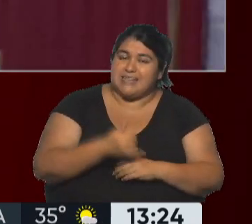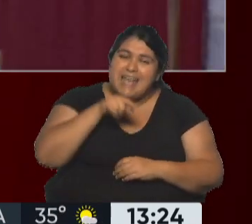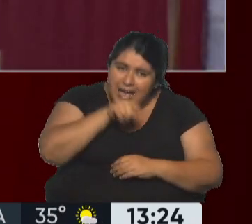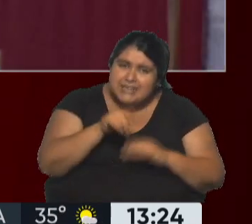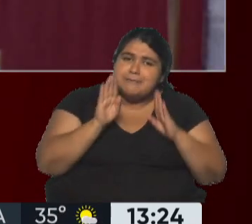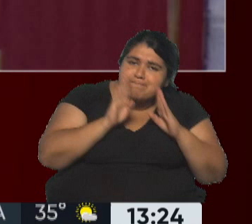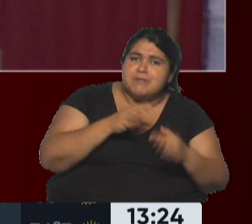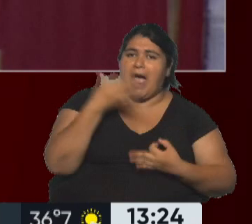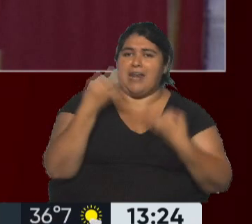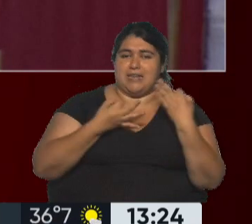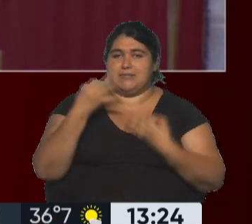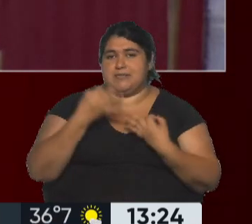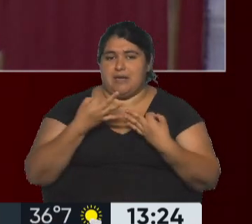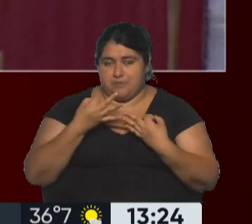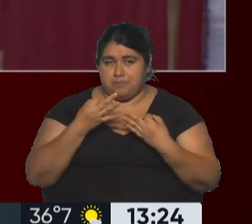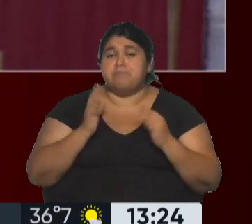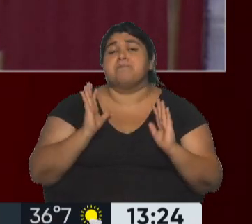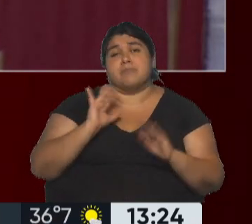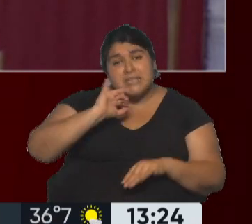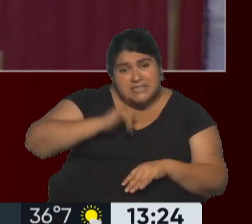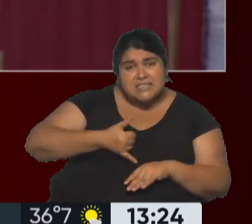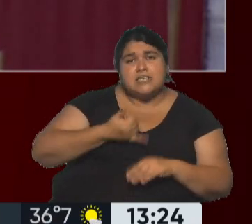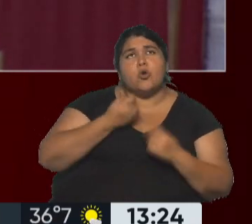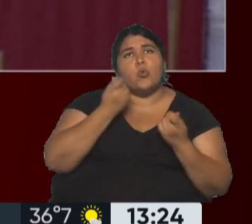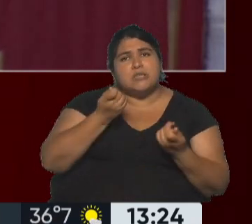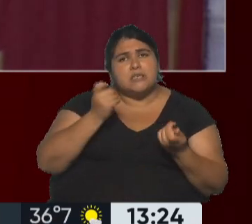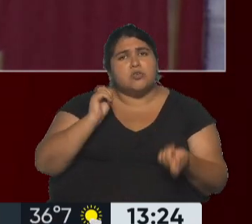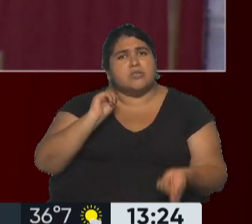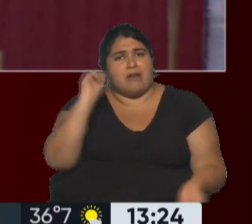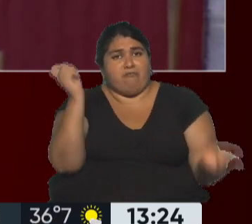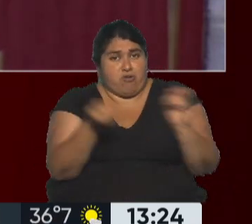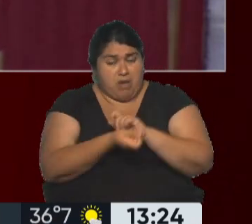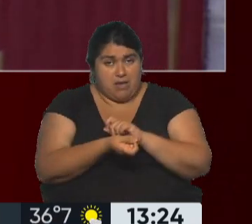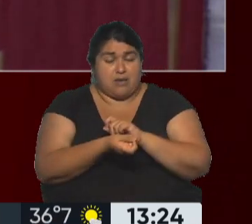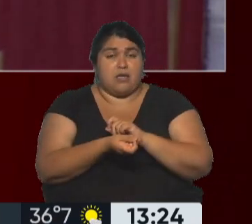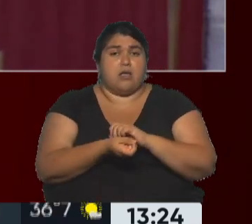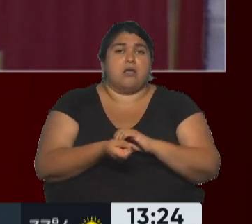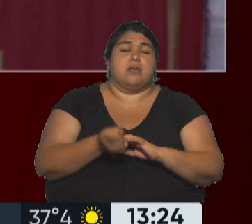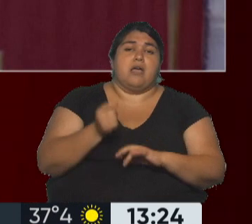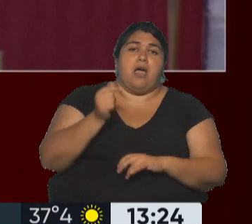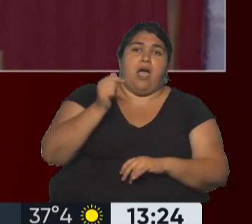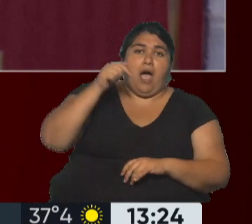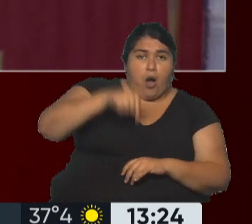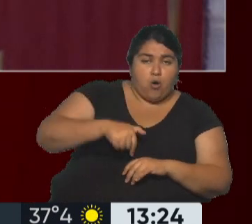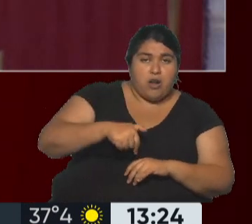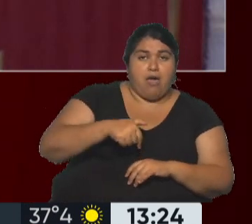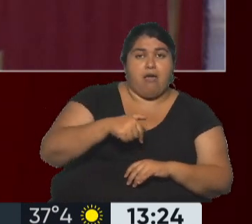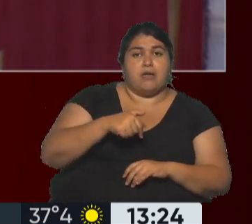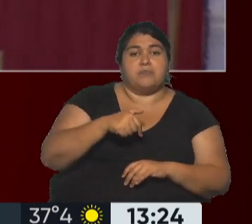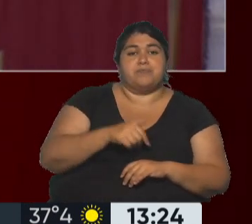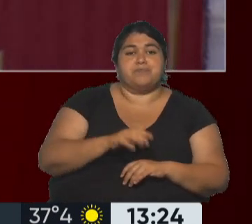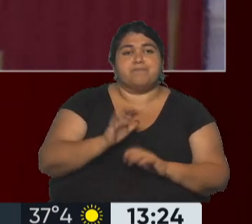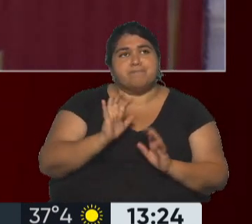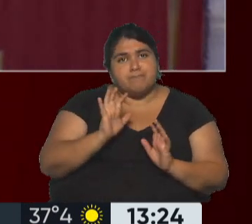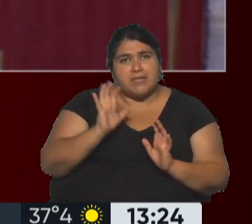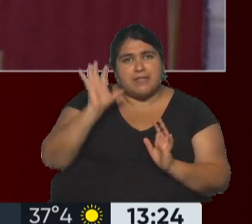verlo, en un intento sí de transformar, lo hace desde una óptica, a ver ahora sí, desde